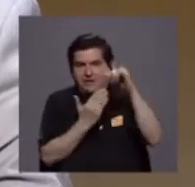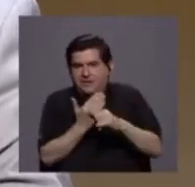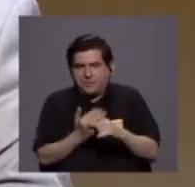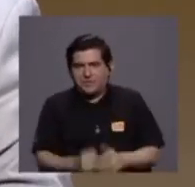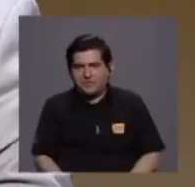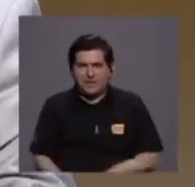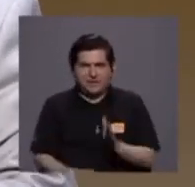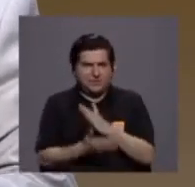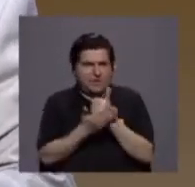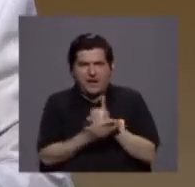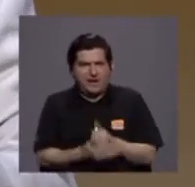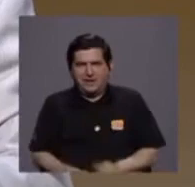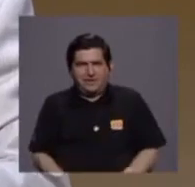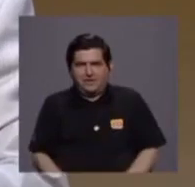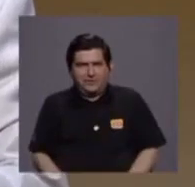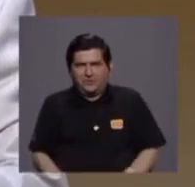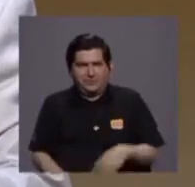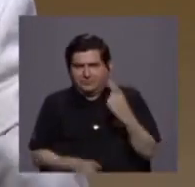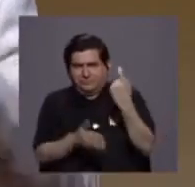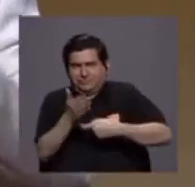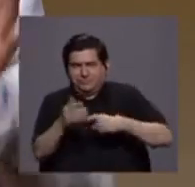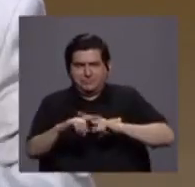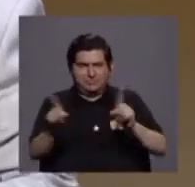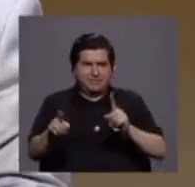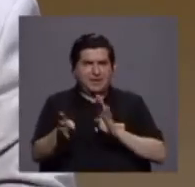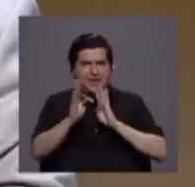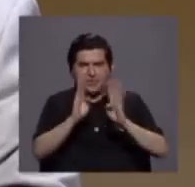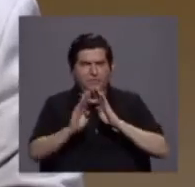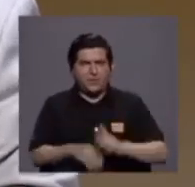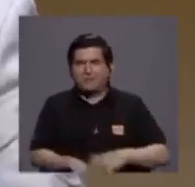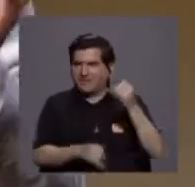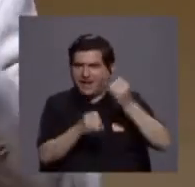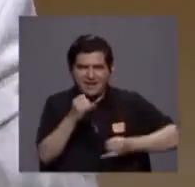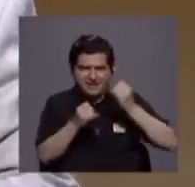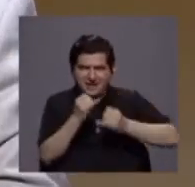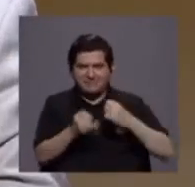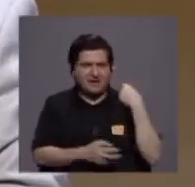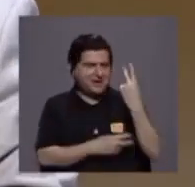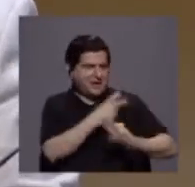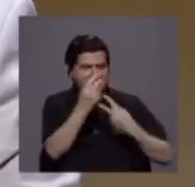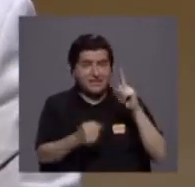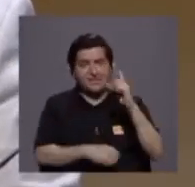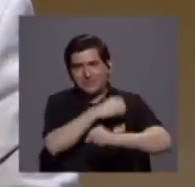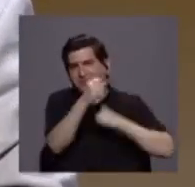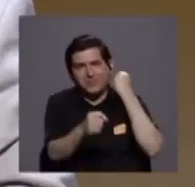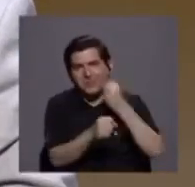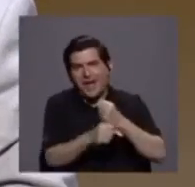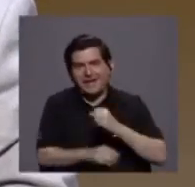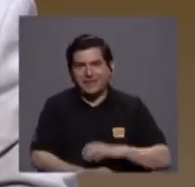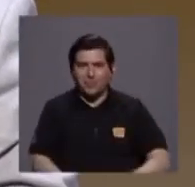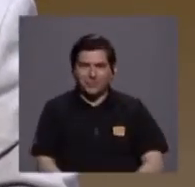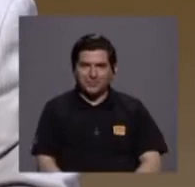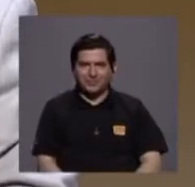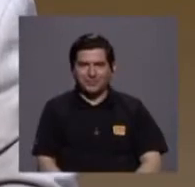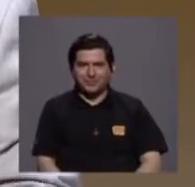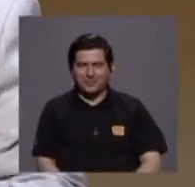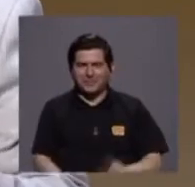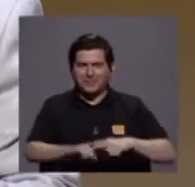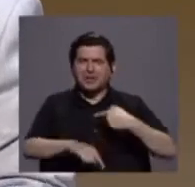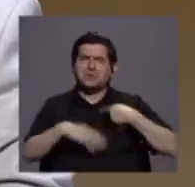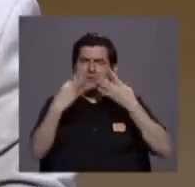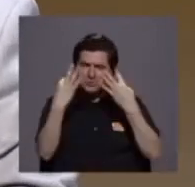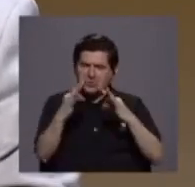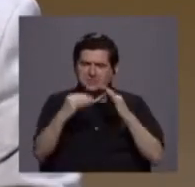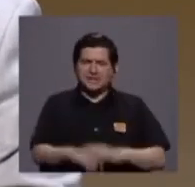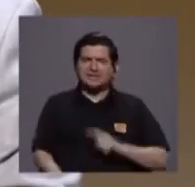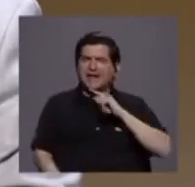hacer en este momento, a diferencia de haber hablado de la conclusión de un viaje de un año. Pero voy a tratar de ser